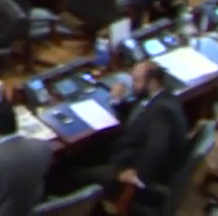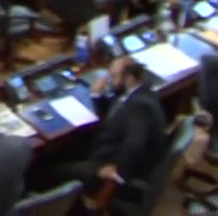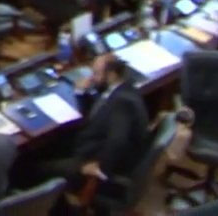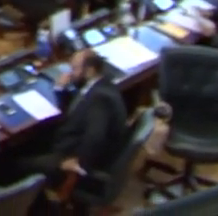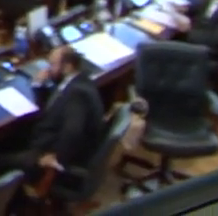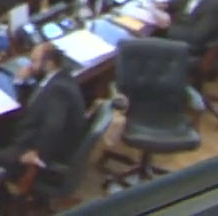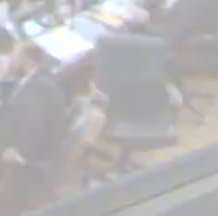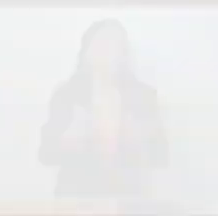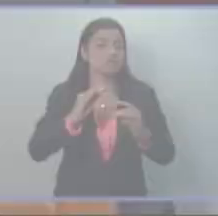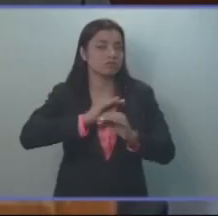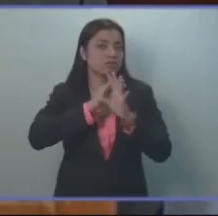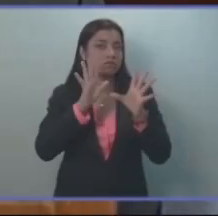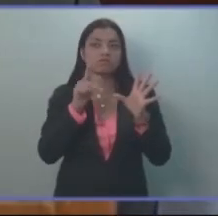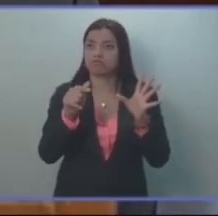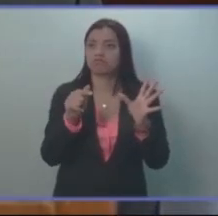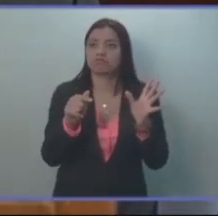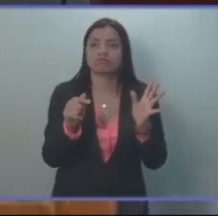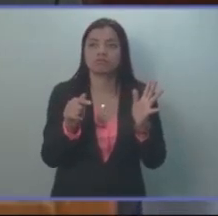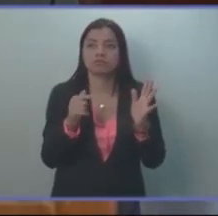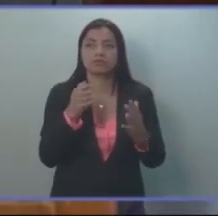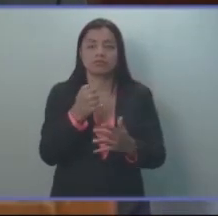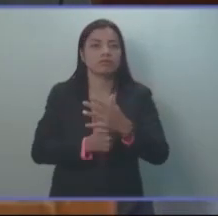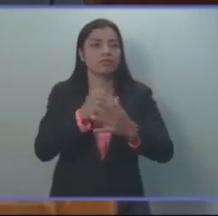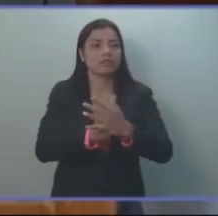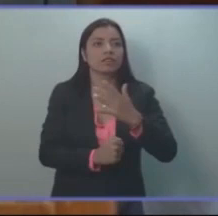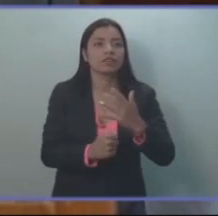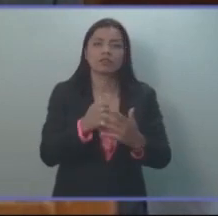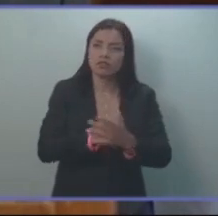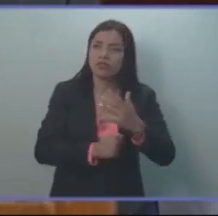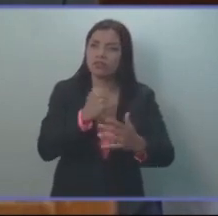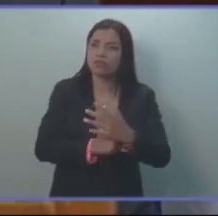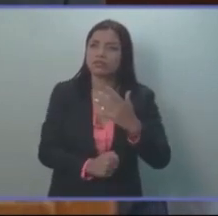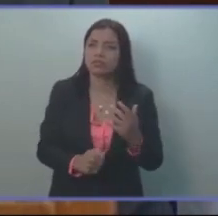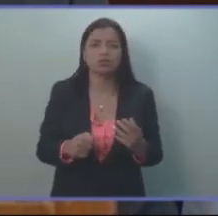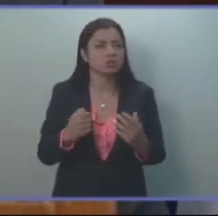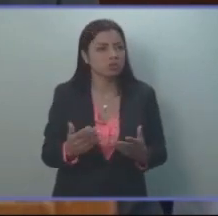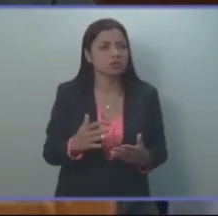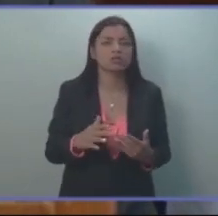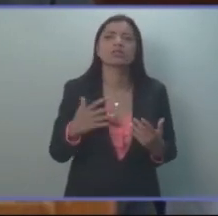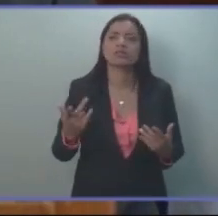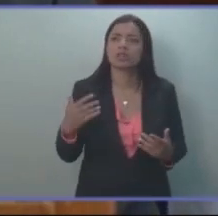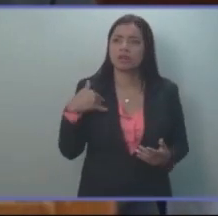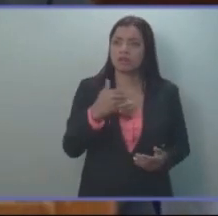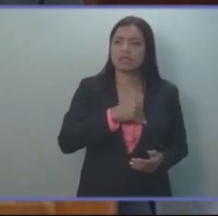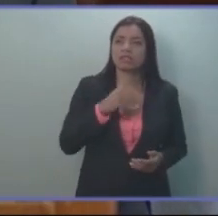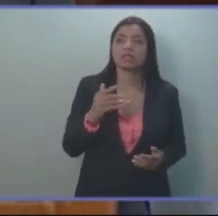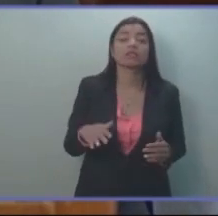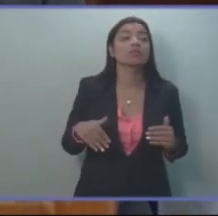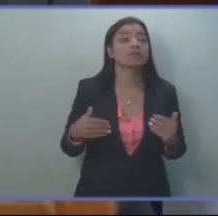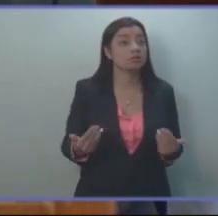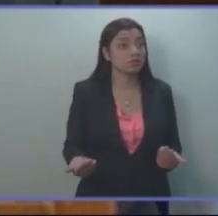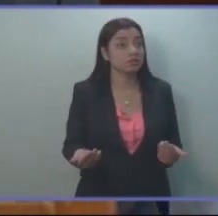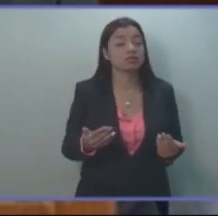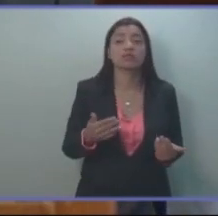esa dependencia de gobierno. He hecho un esfuerzo, una lucha interna dentro del ministerio para que